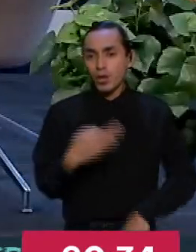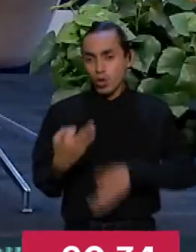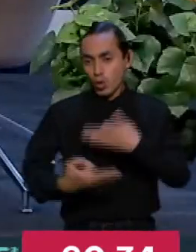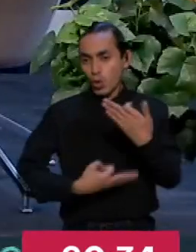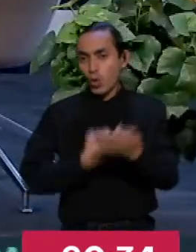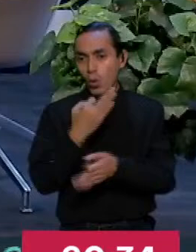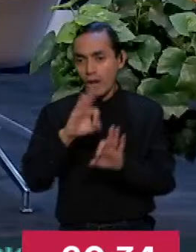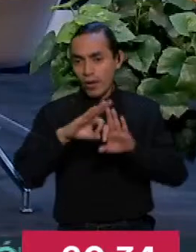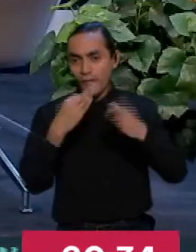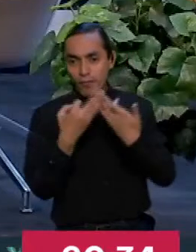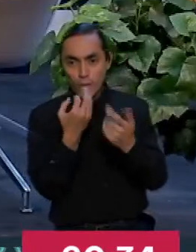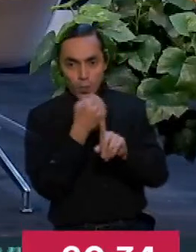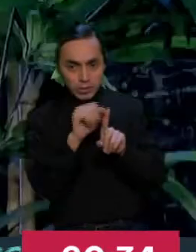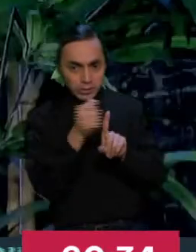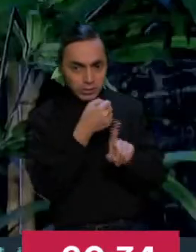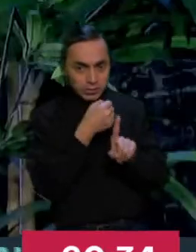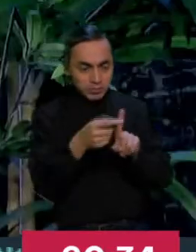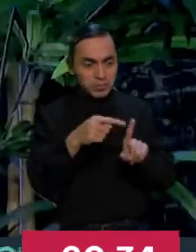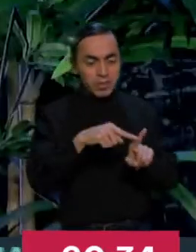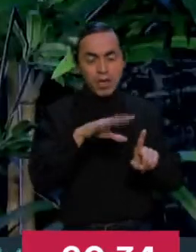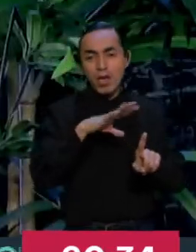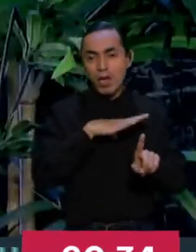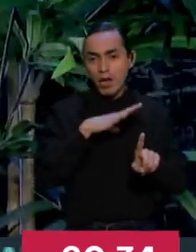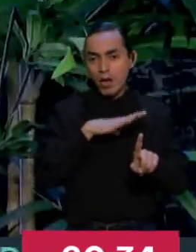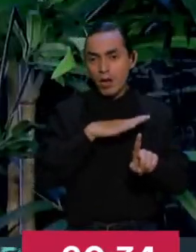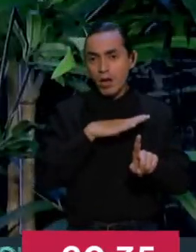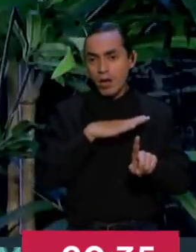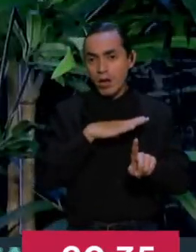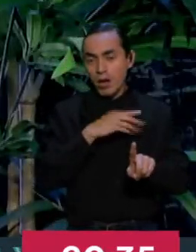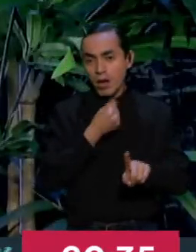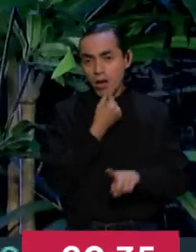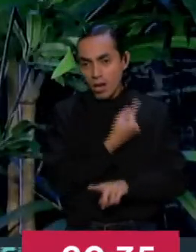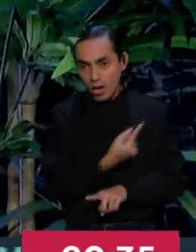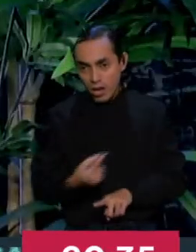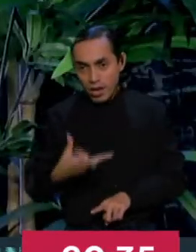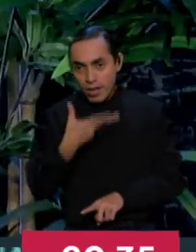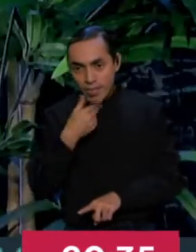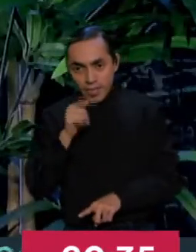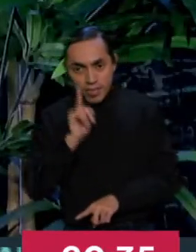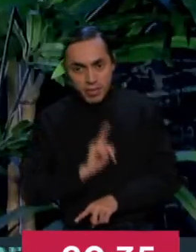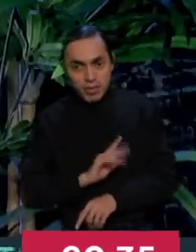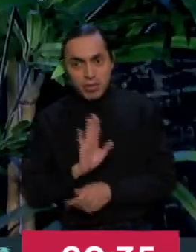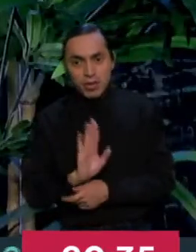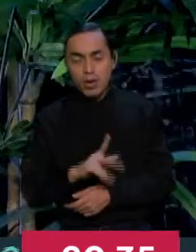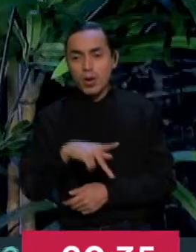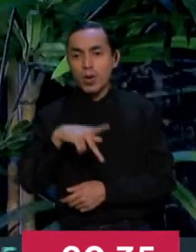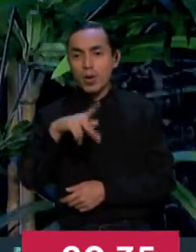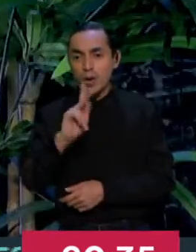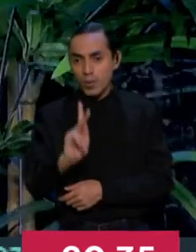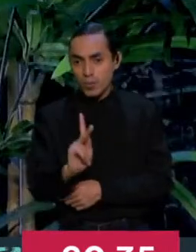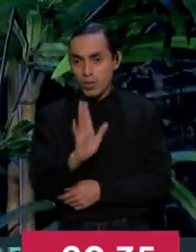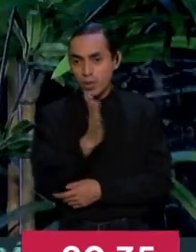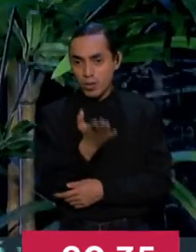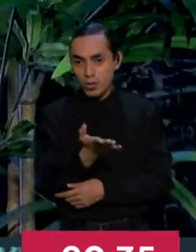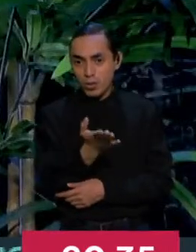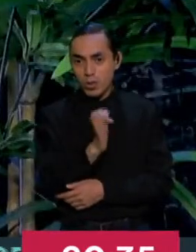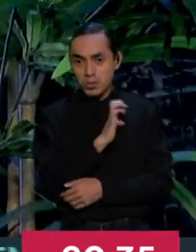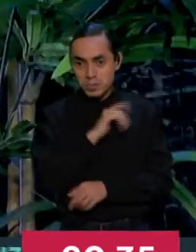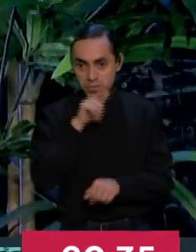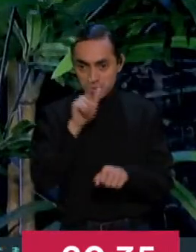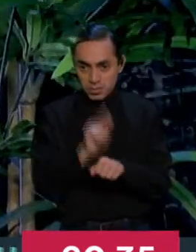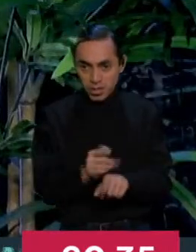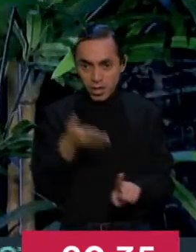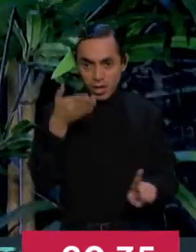violencias estamos hablando de que afectan tanto a niños como a niñas, pero en específico en el caso de las